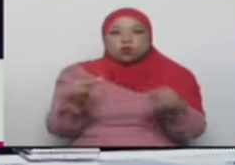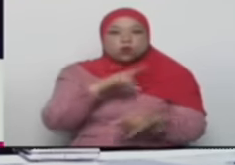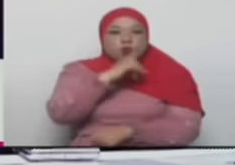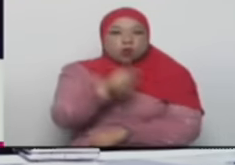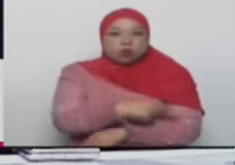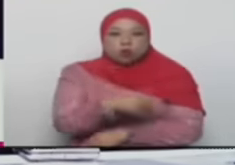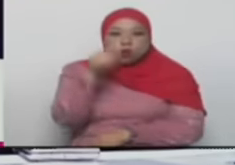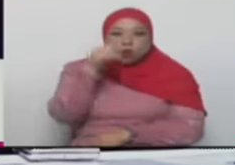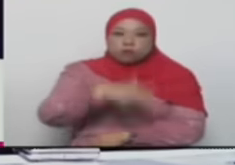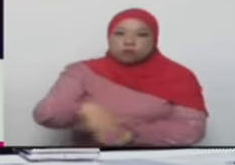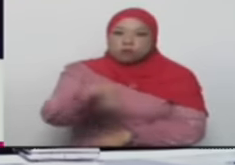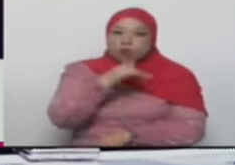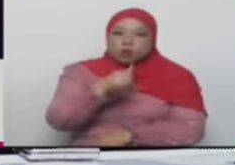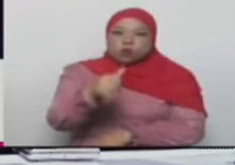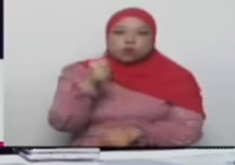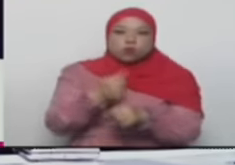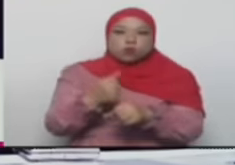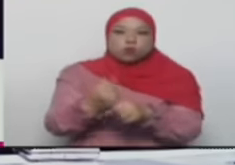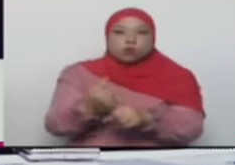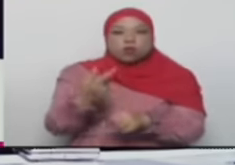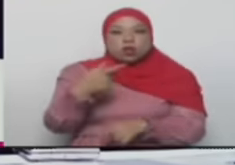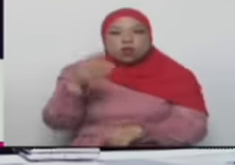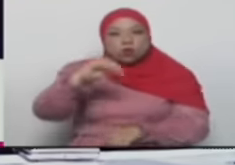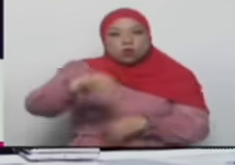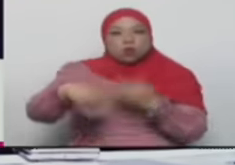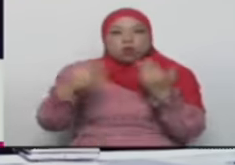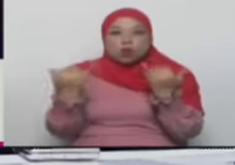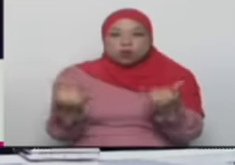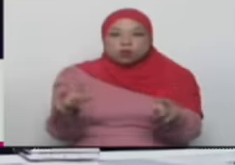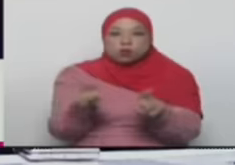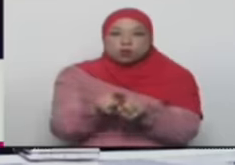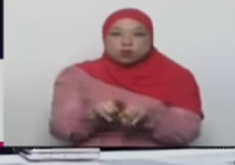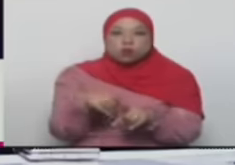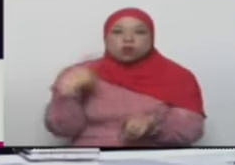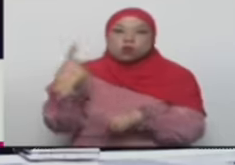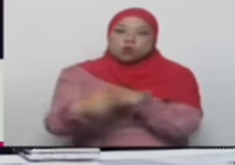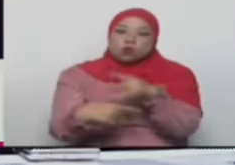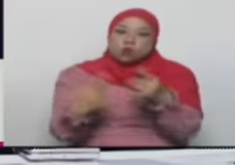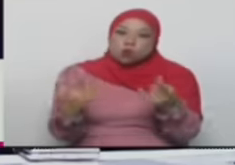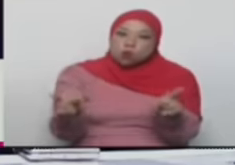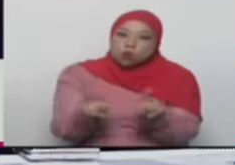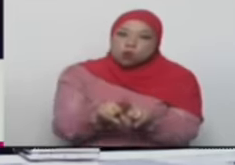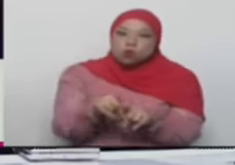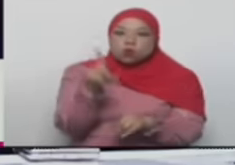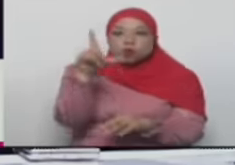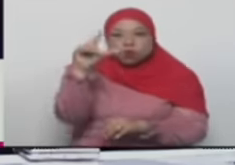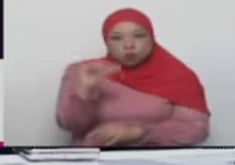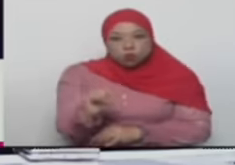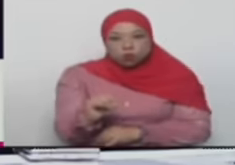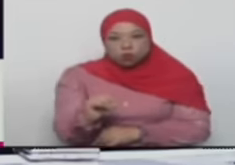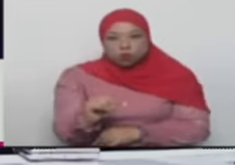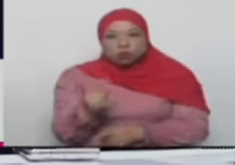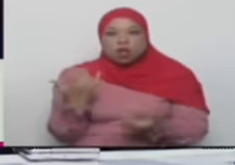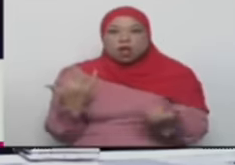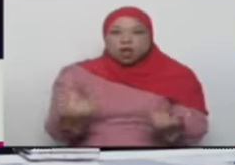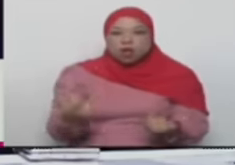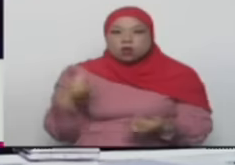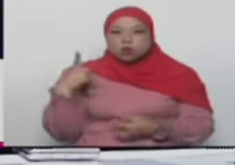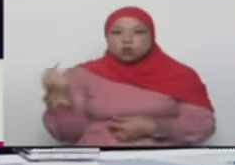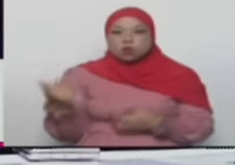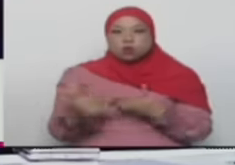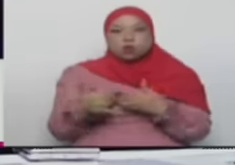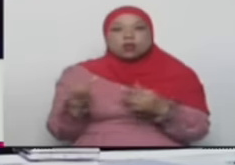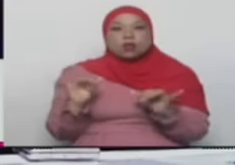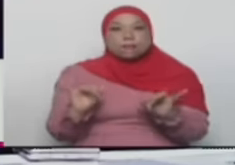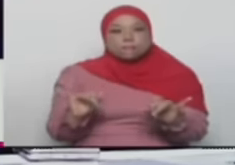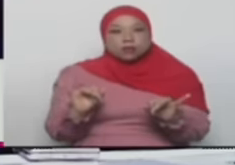Musk, y el monstruo de Elon Musk, tipo Hitler, en miniatura, ahora se está yendo contra ellos